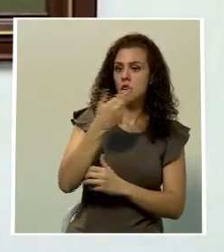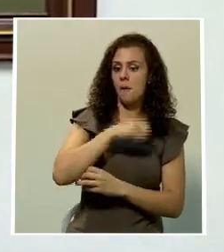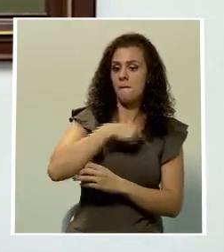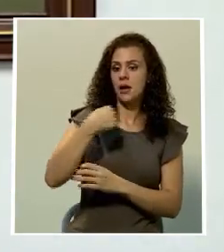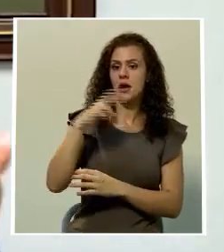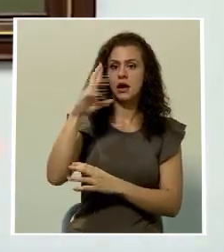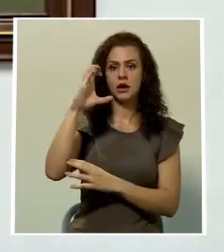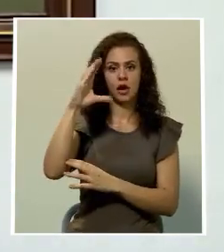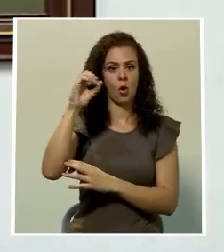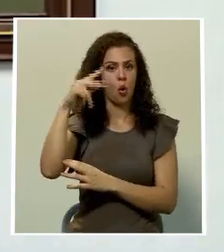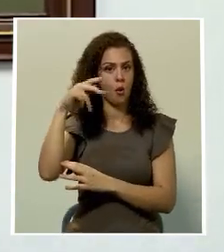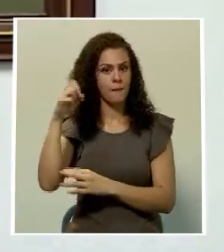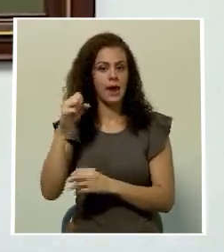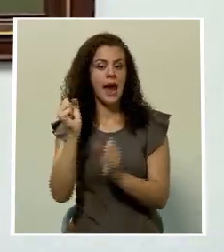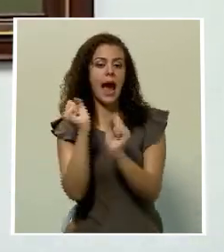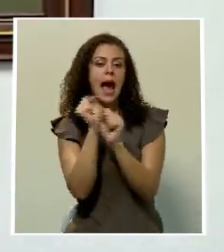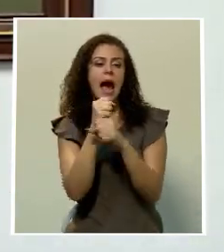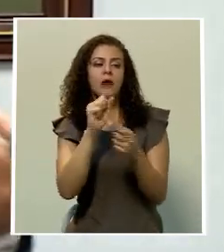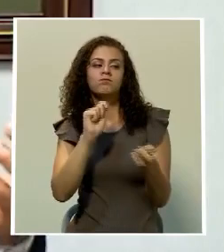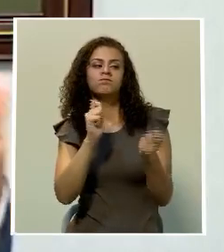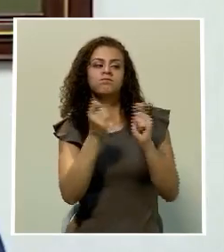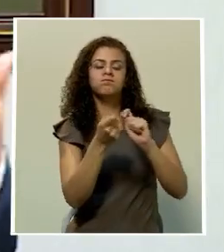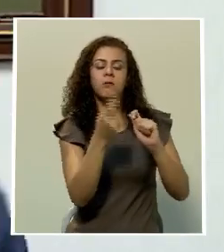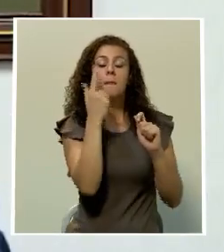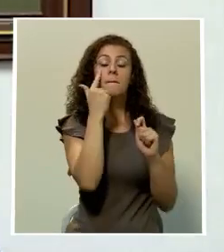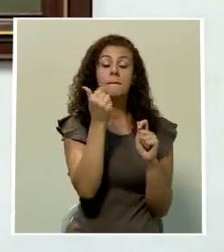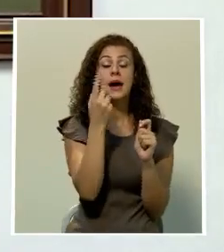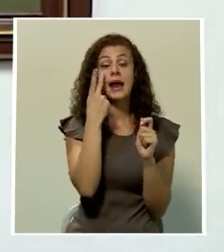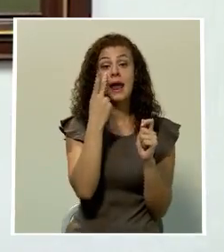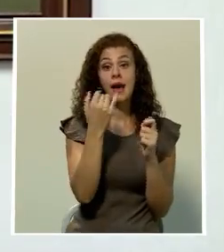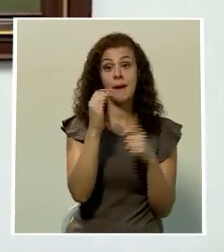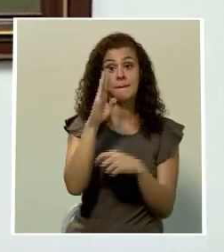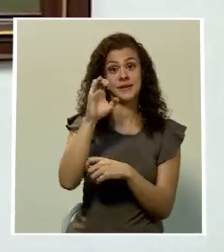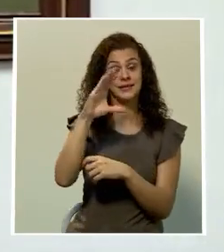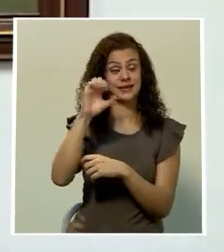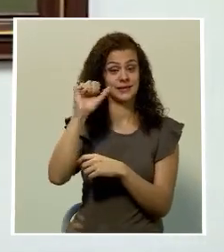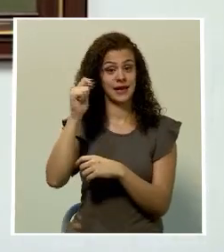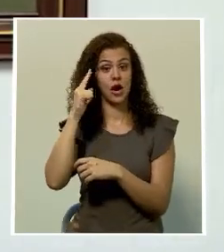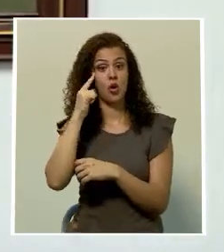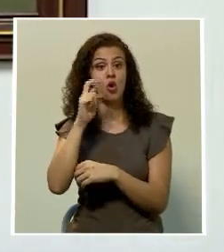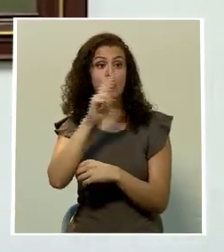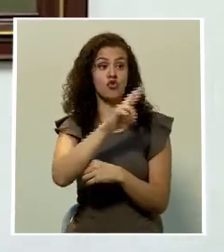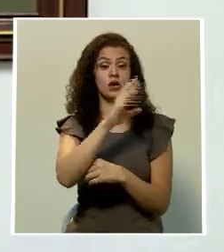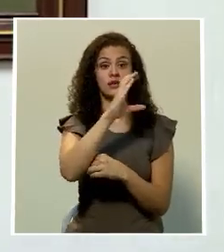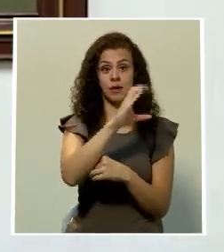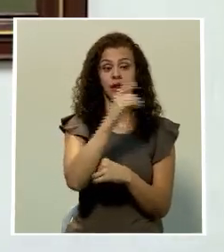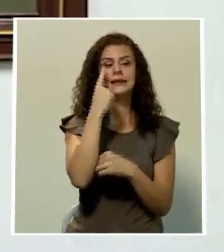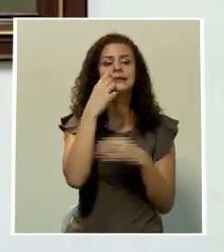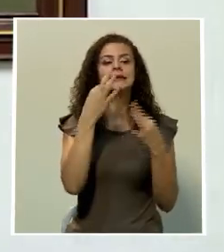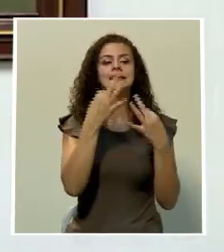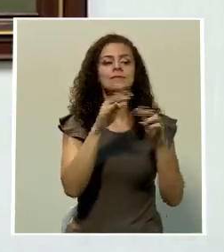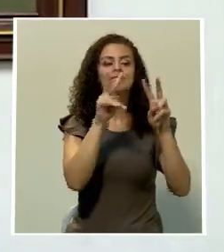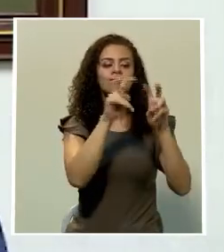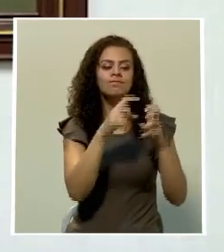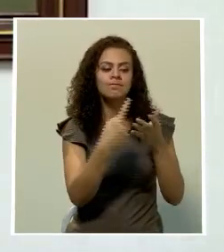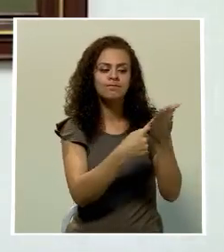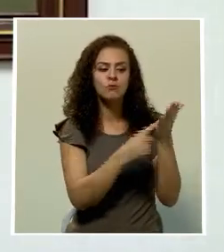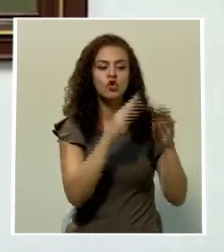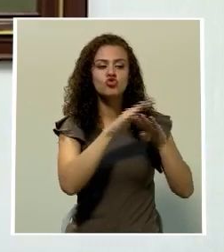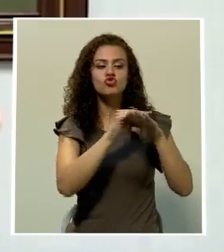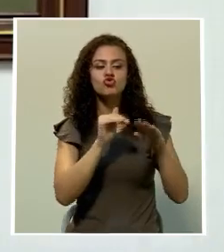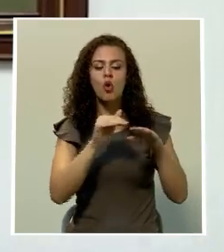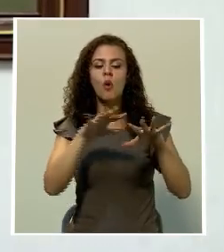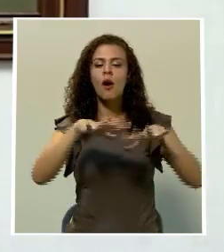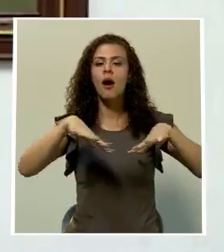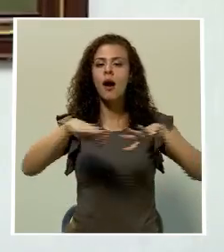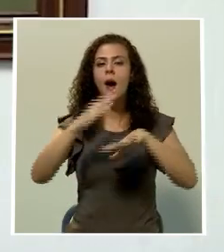de Recope, se está analizando una alternativa y estamos aquí en Vicesa con don Rolando Charpentier analizando sobre los